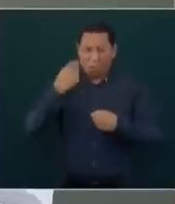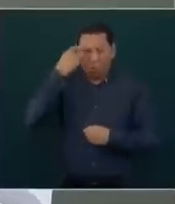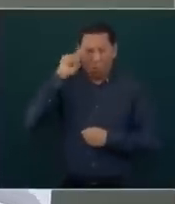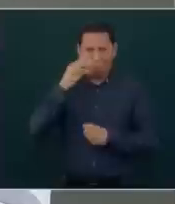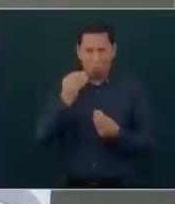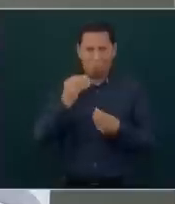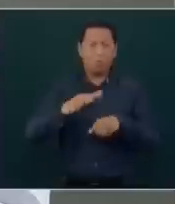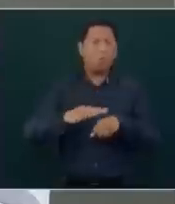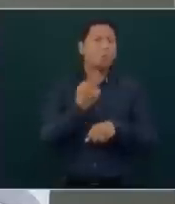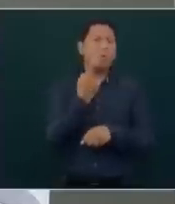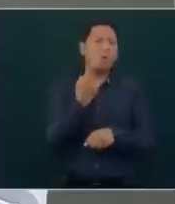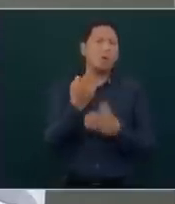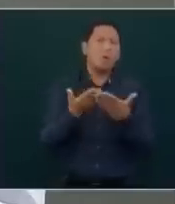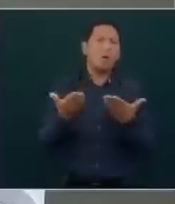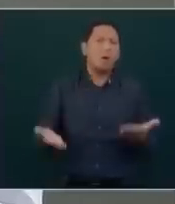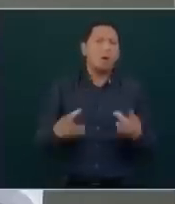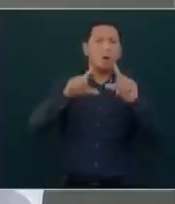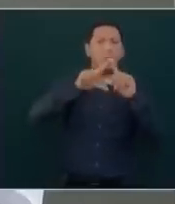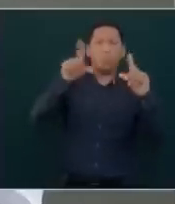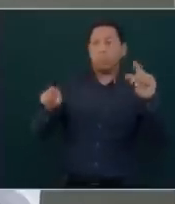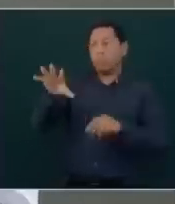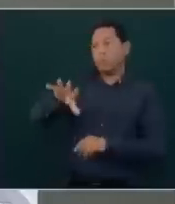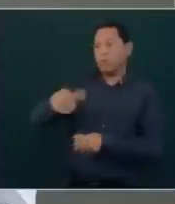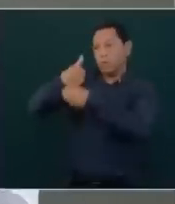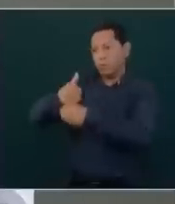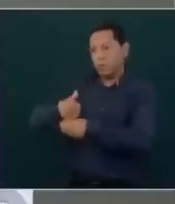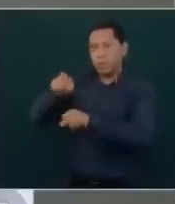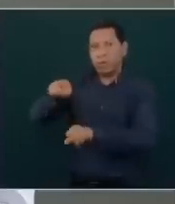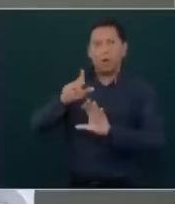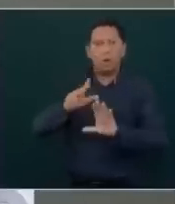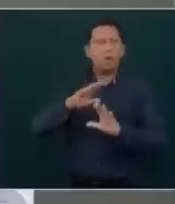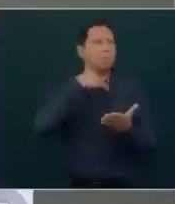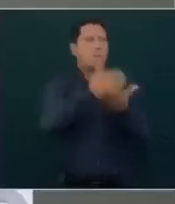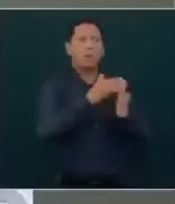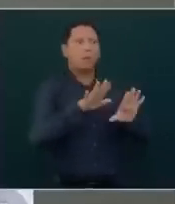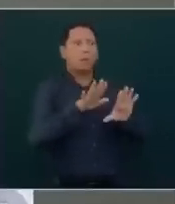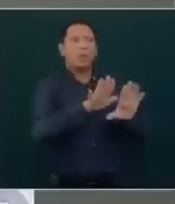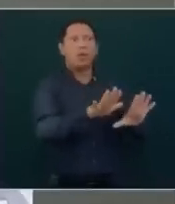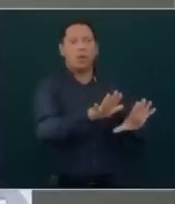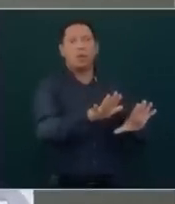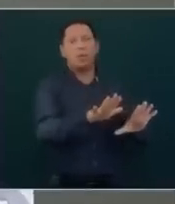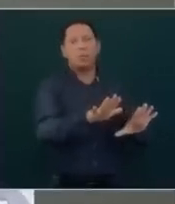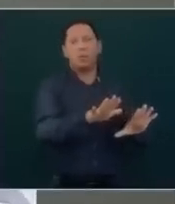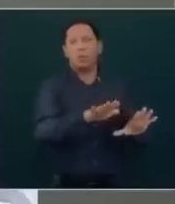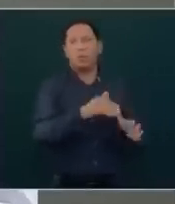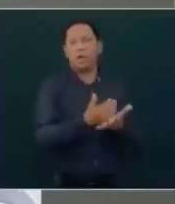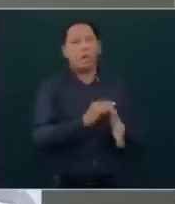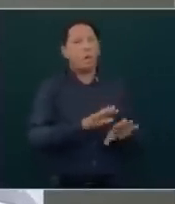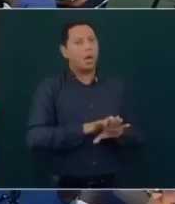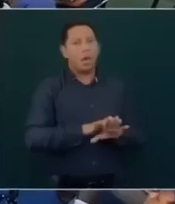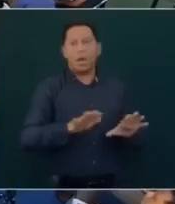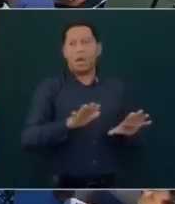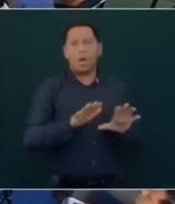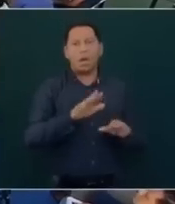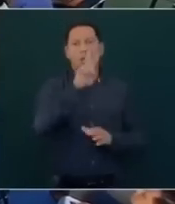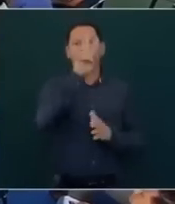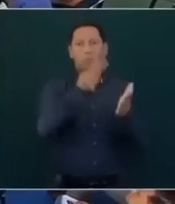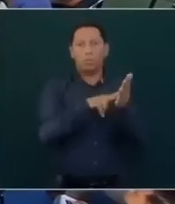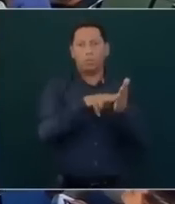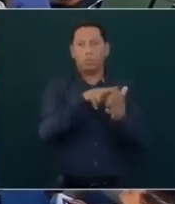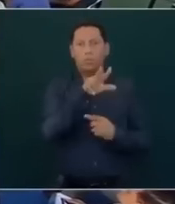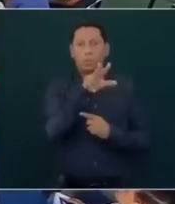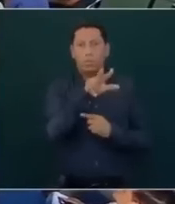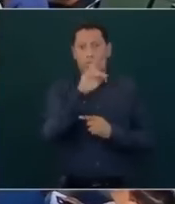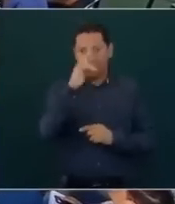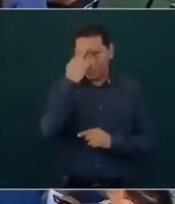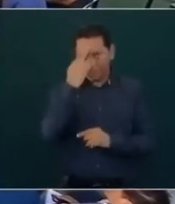basta, y sonó la alarma, sonó la campana. a partir de